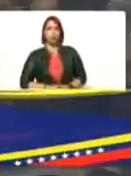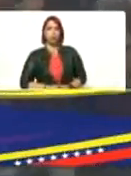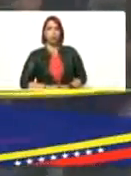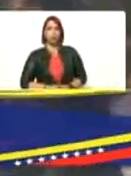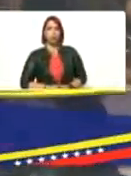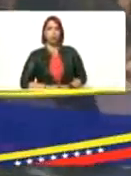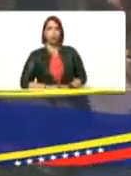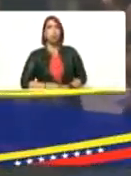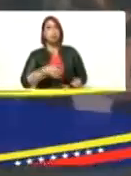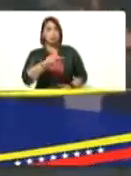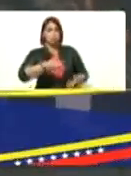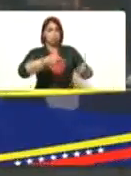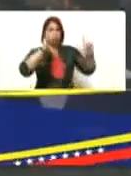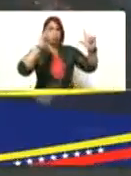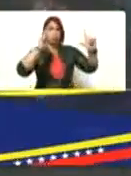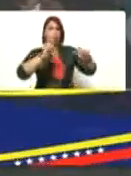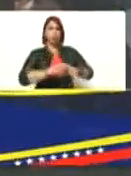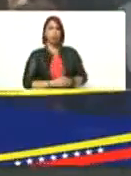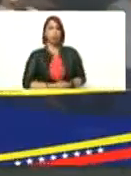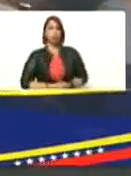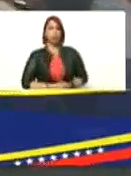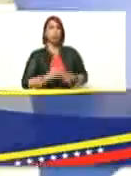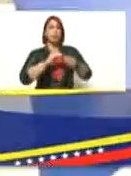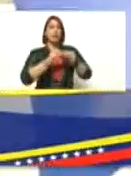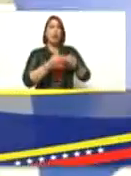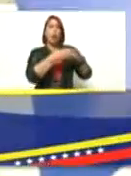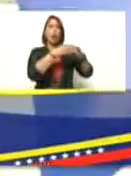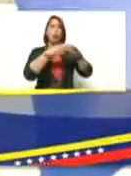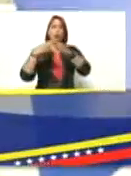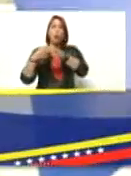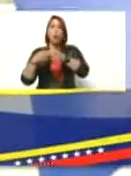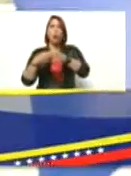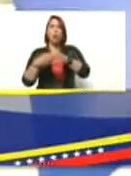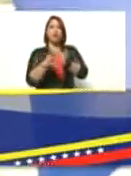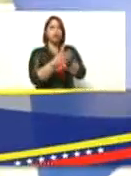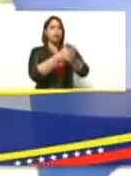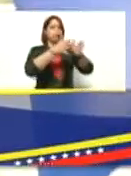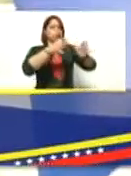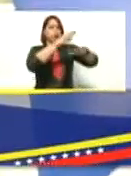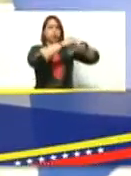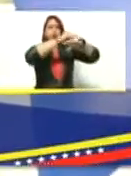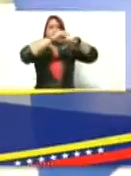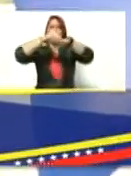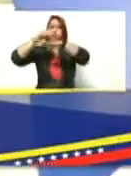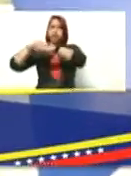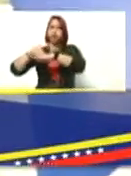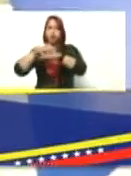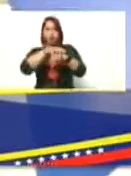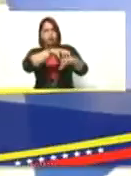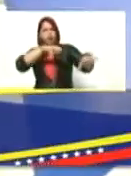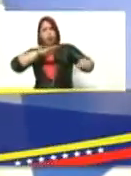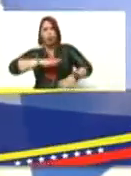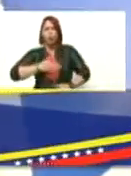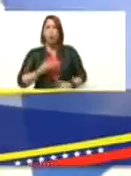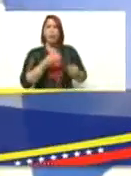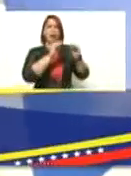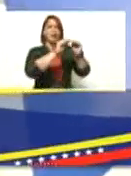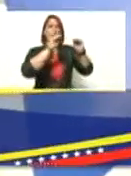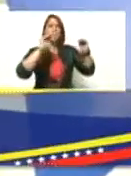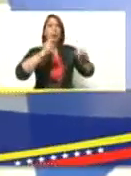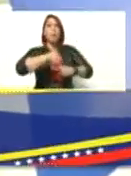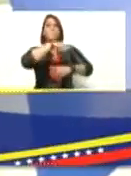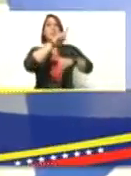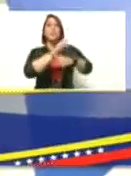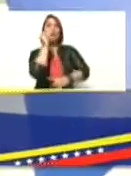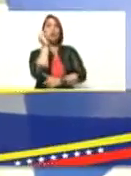Ello será posible a través de la organización de una gran convocatoria que pueda ser llamada el primer